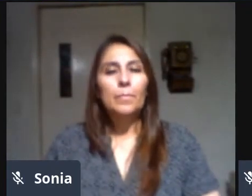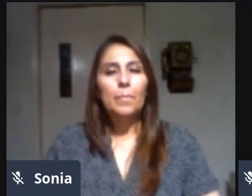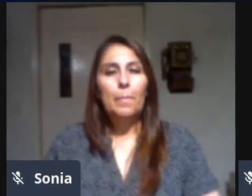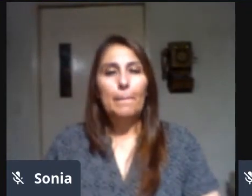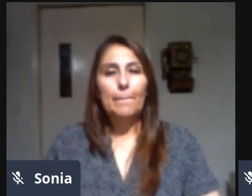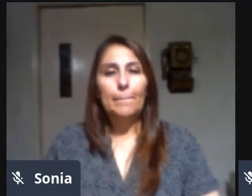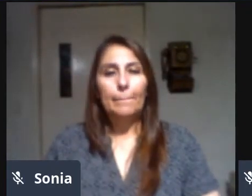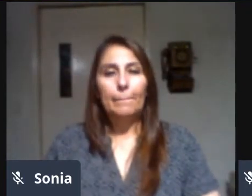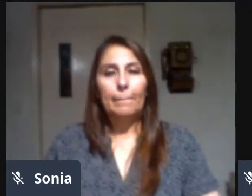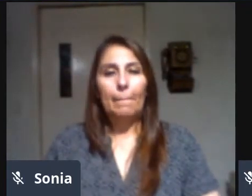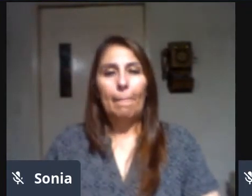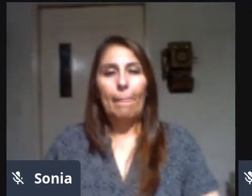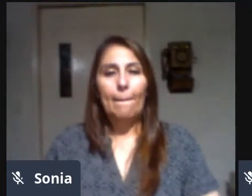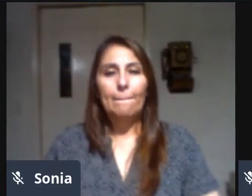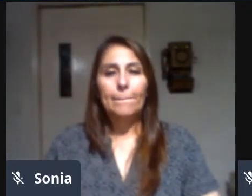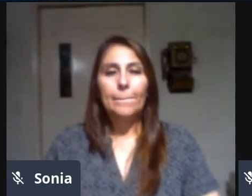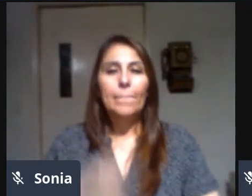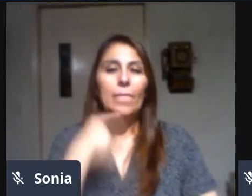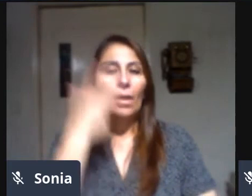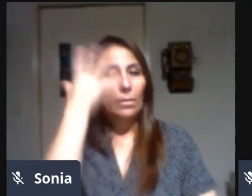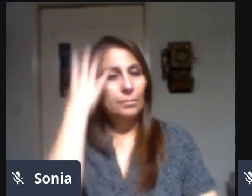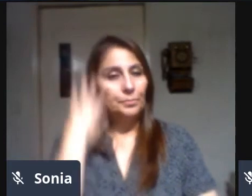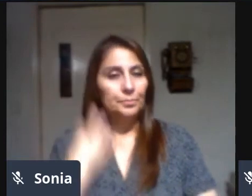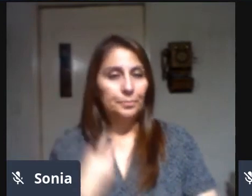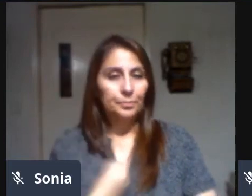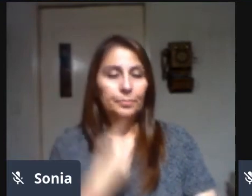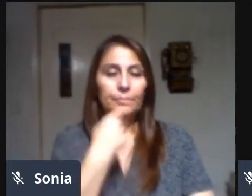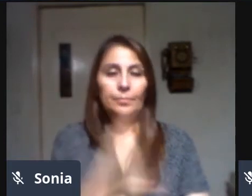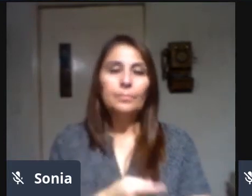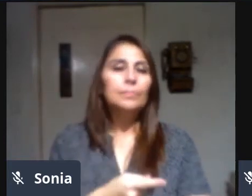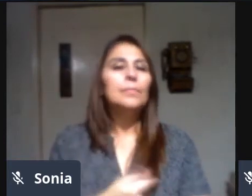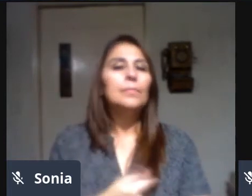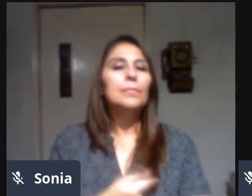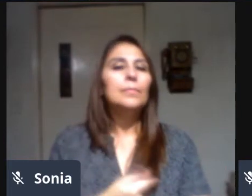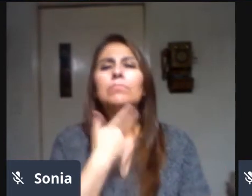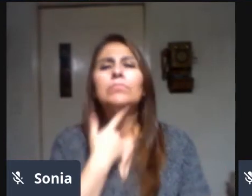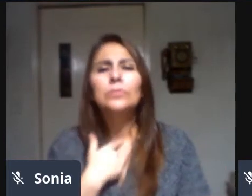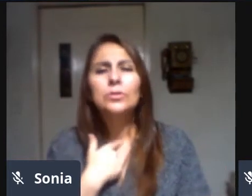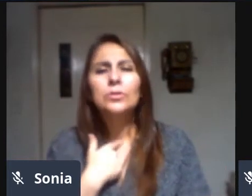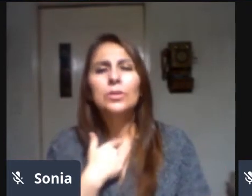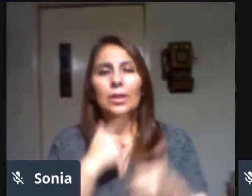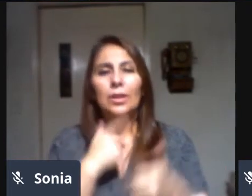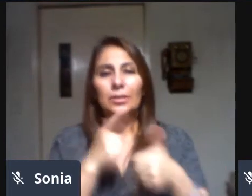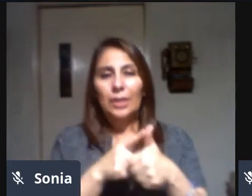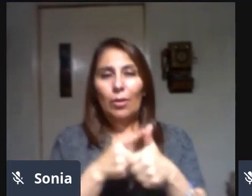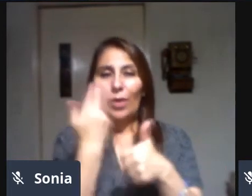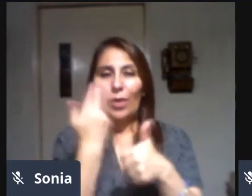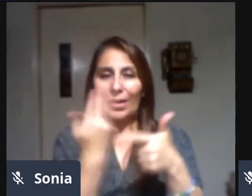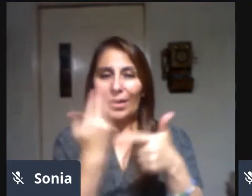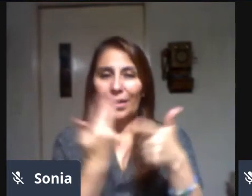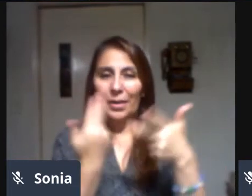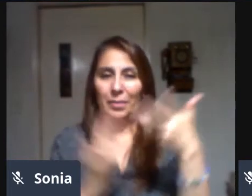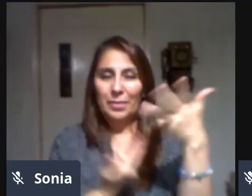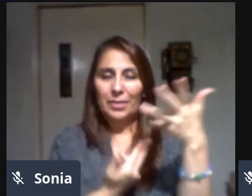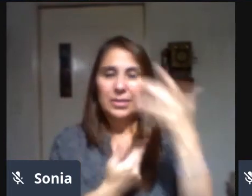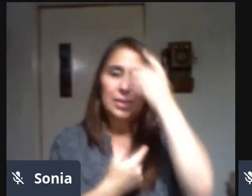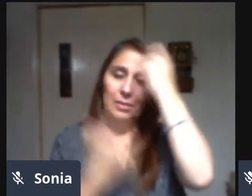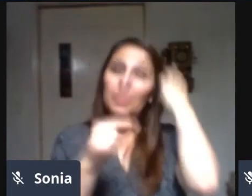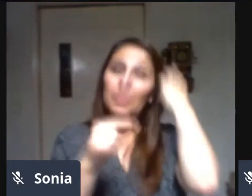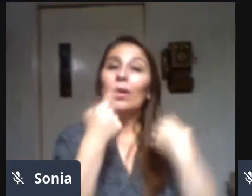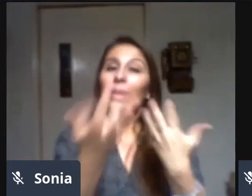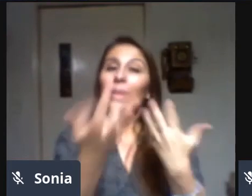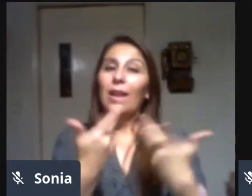a mí me encanta me encanta es bueno tengo varias réplicas pero a propósito ese que acabas de leer de